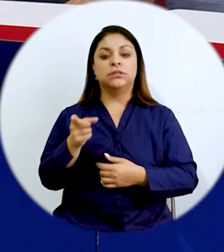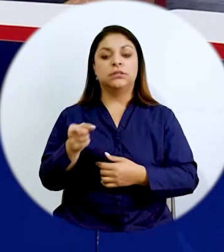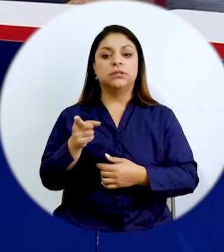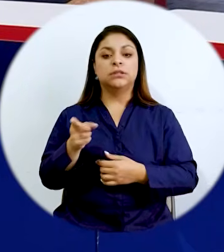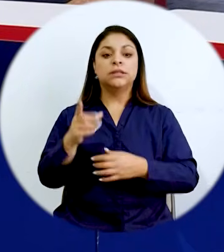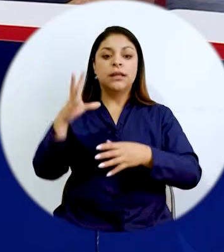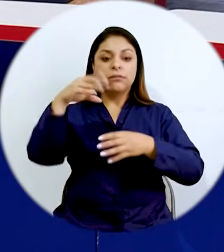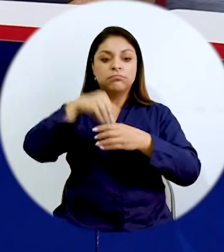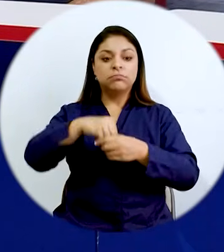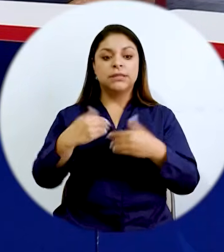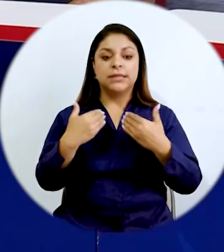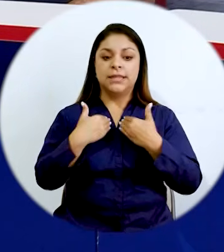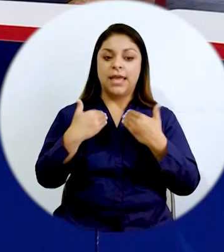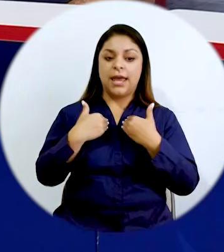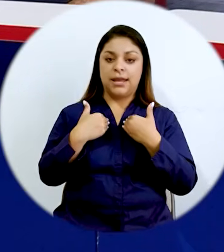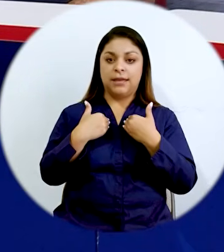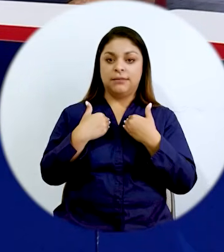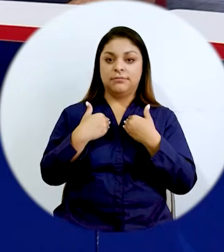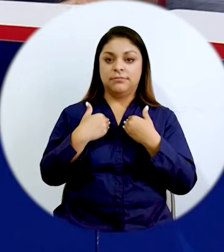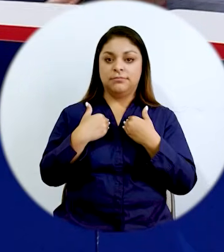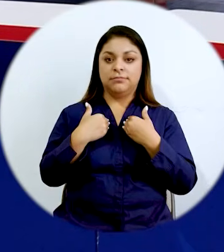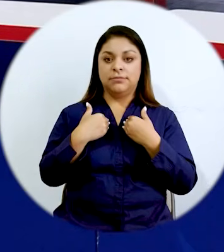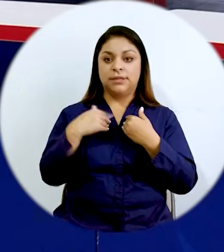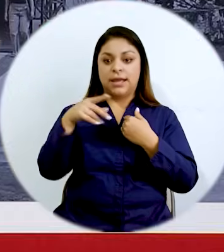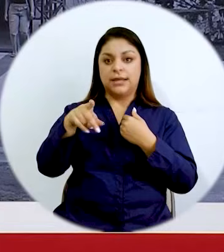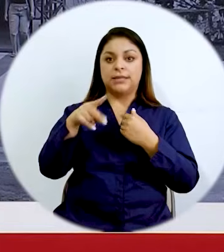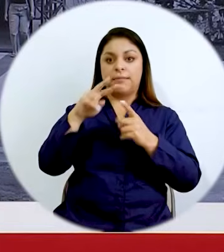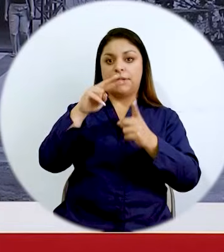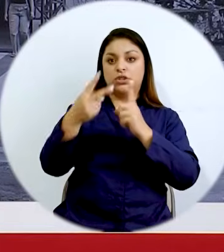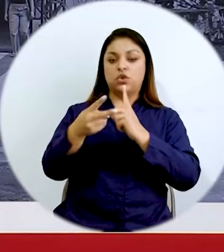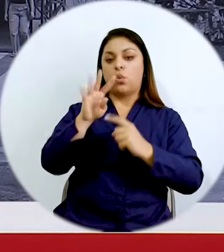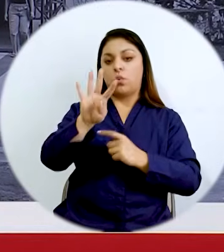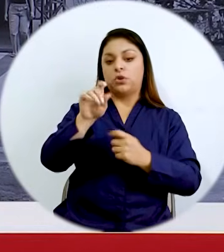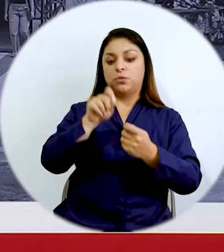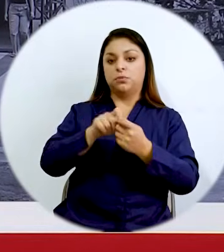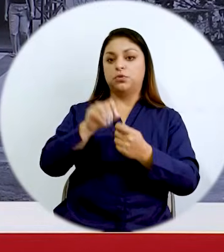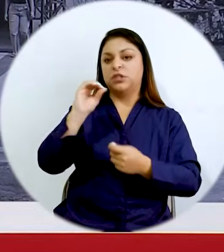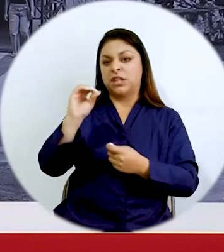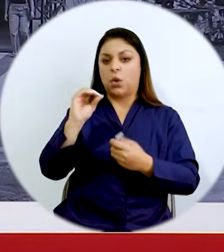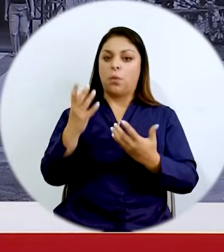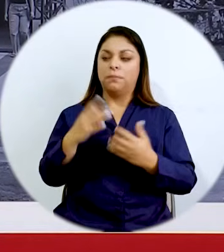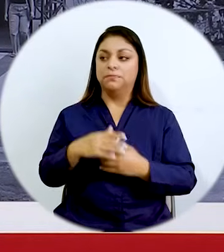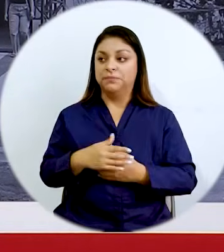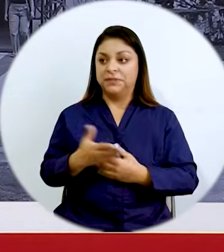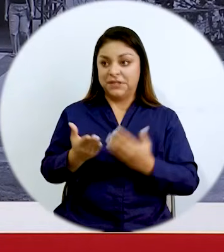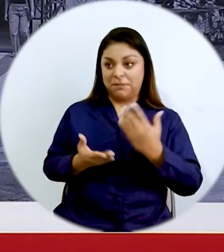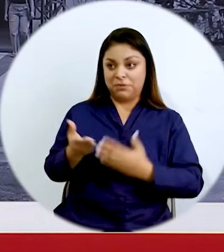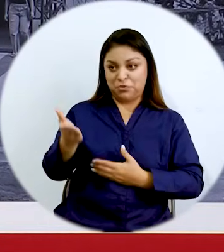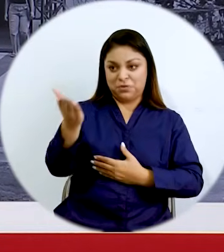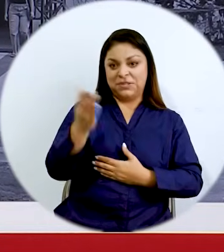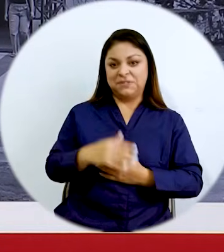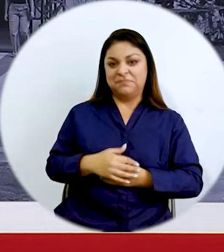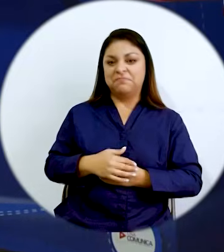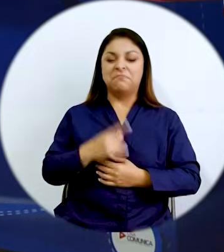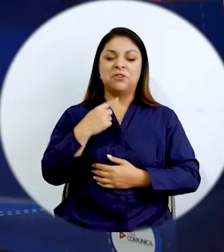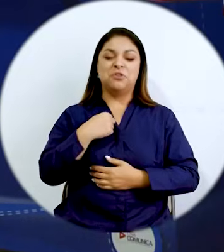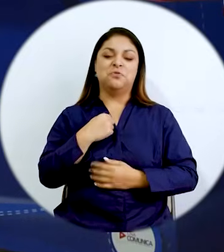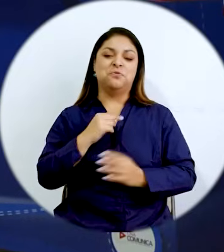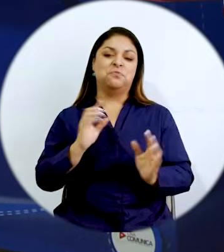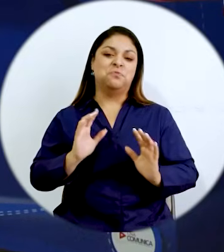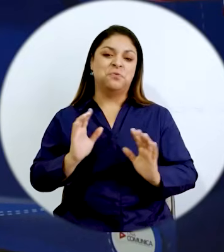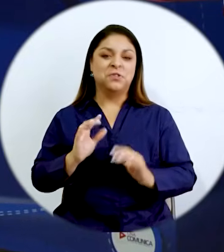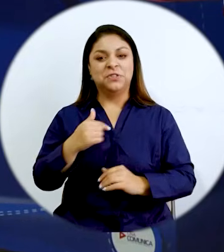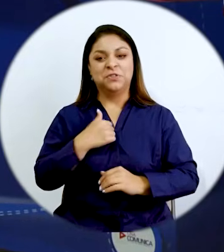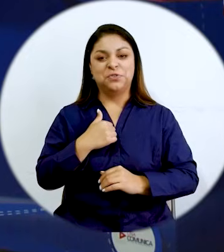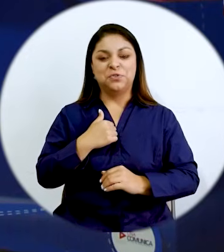Bevino 4.0? Bueno, tal vez, digamos, a Jorge, que está en el campo, le ayudaría un poquito más para no decirlo